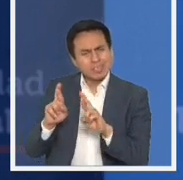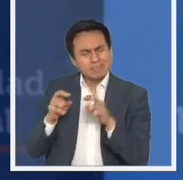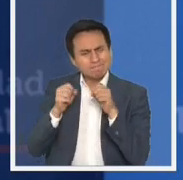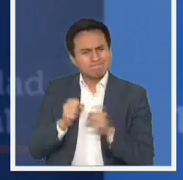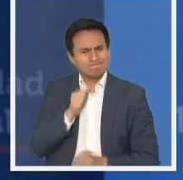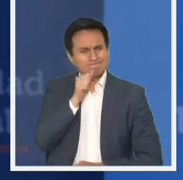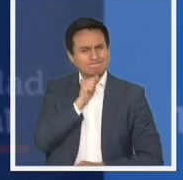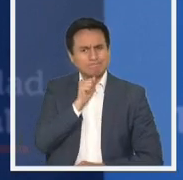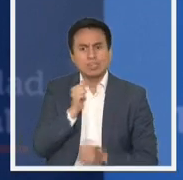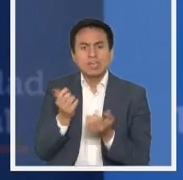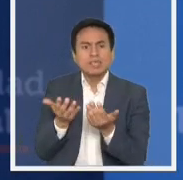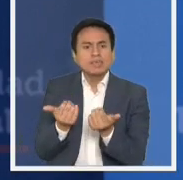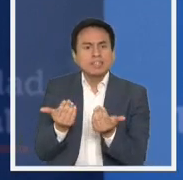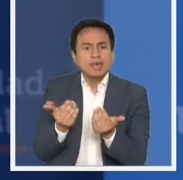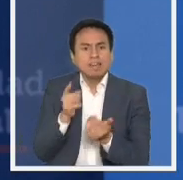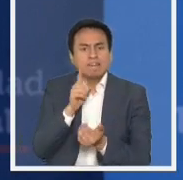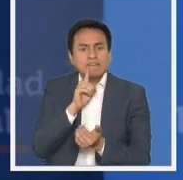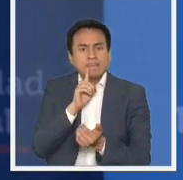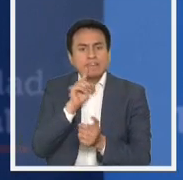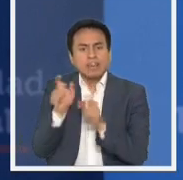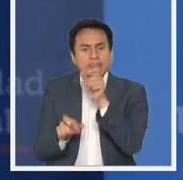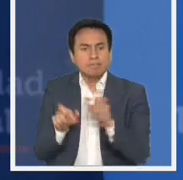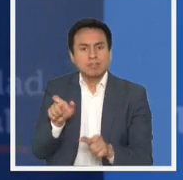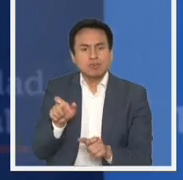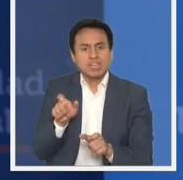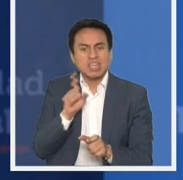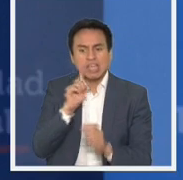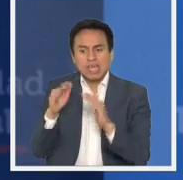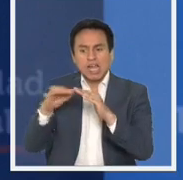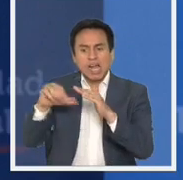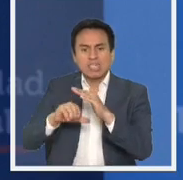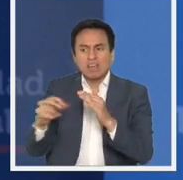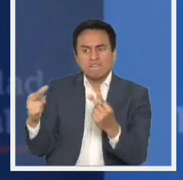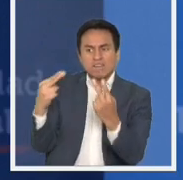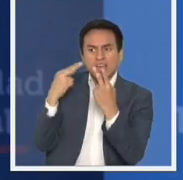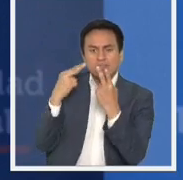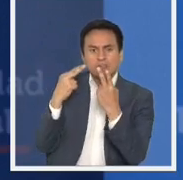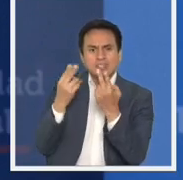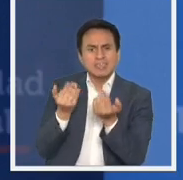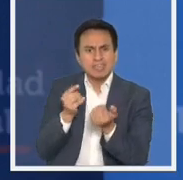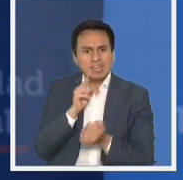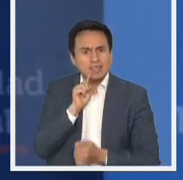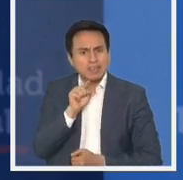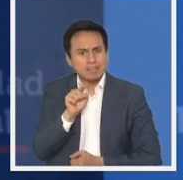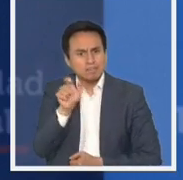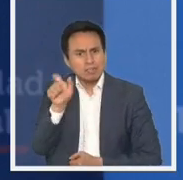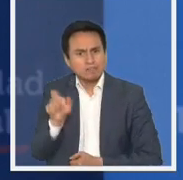a las necesidades que tiene la persona que está en su casa hoy día viéndonos